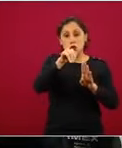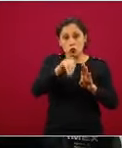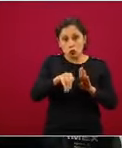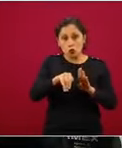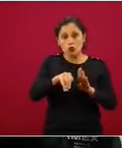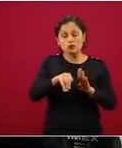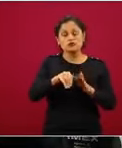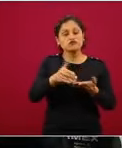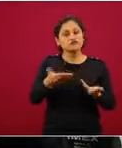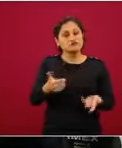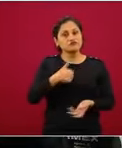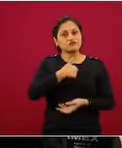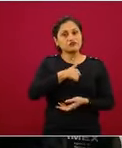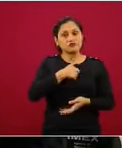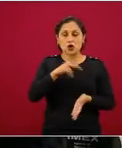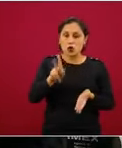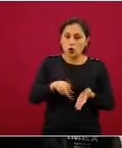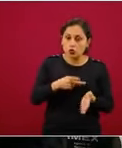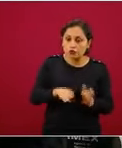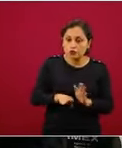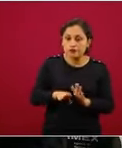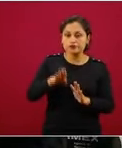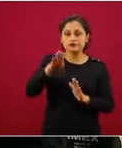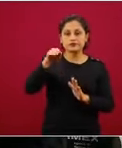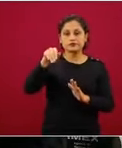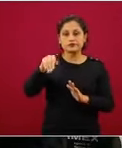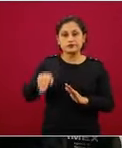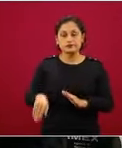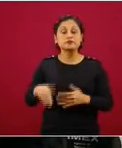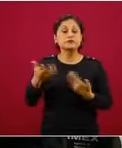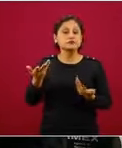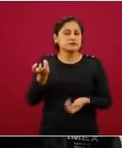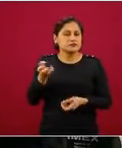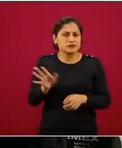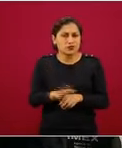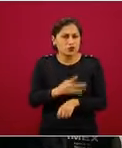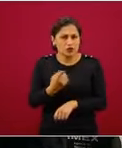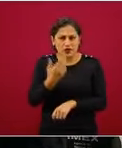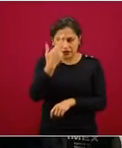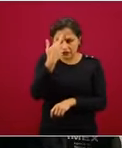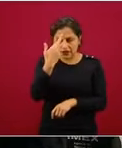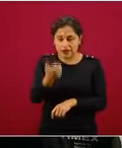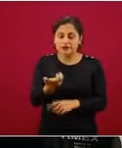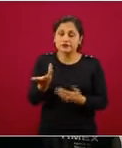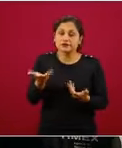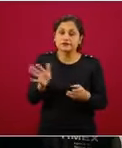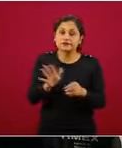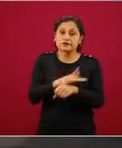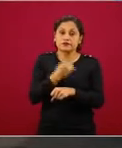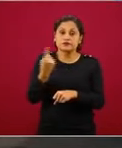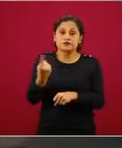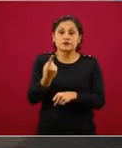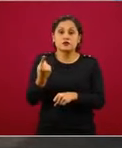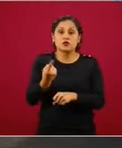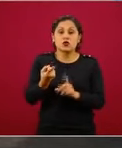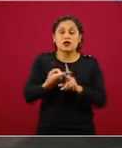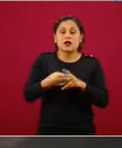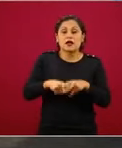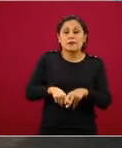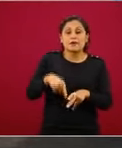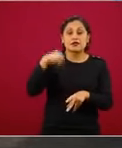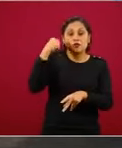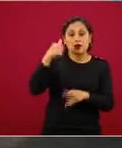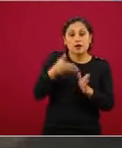desafortunadamente tuvo un repunte. Esto se explica muy probablemente porque en los últimos días de abril y primeros de mayo